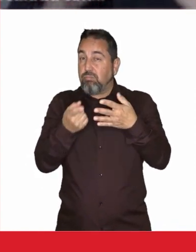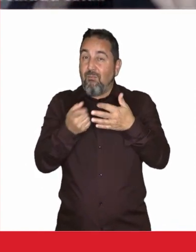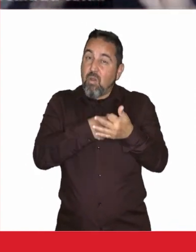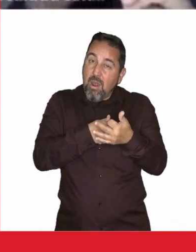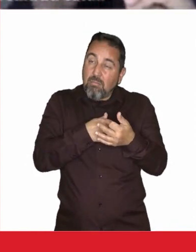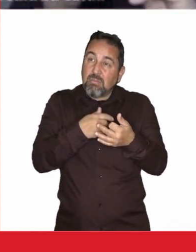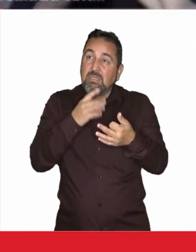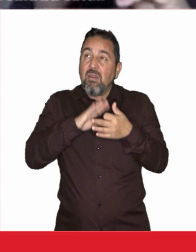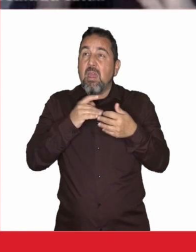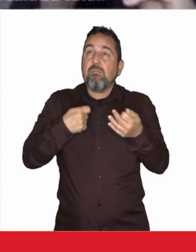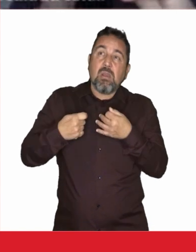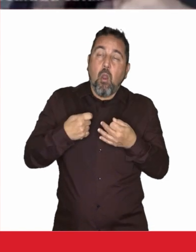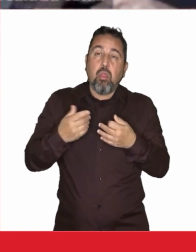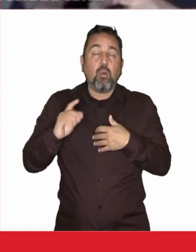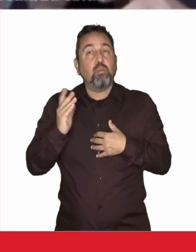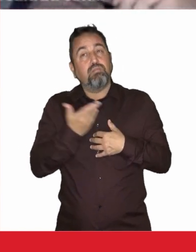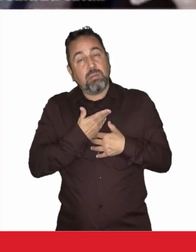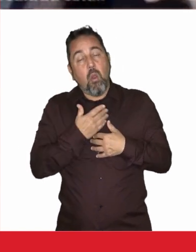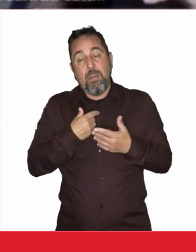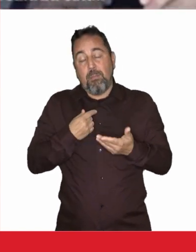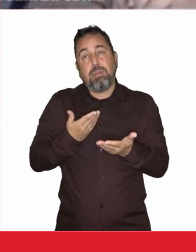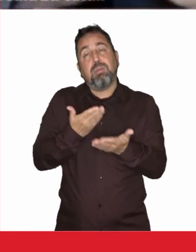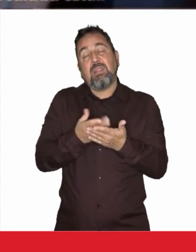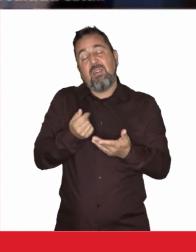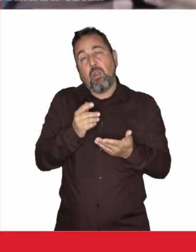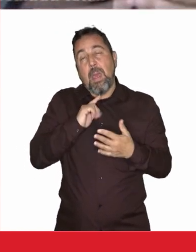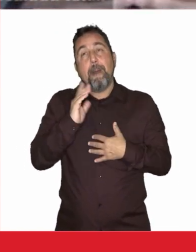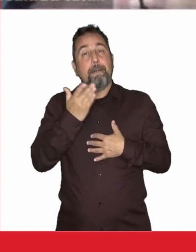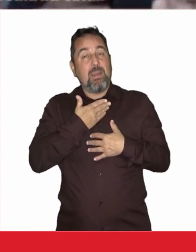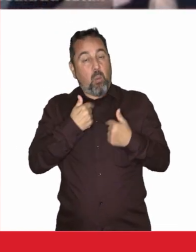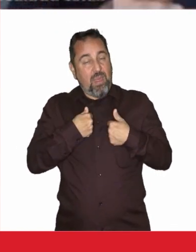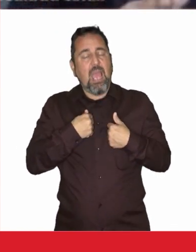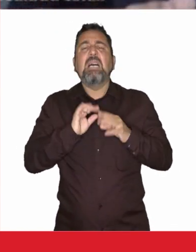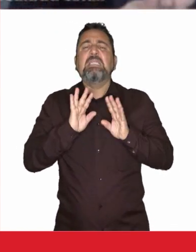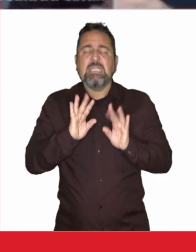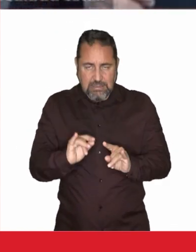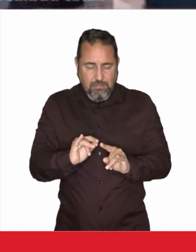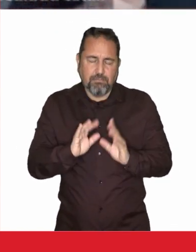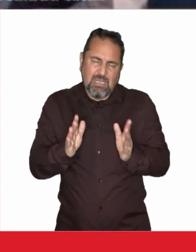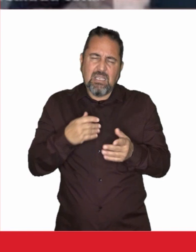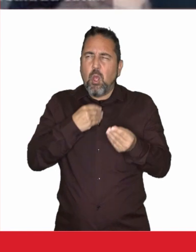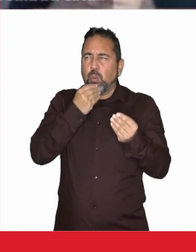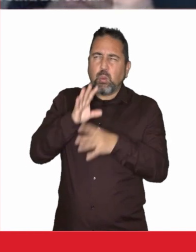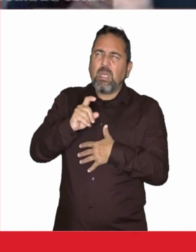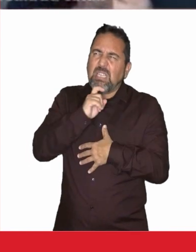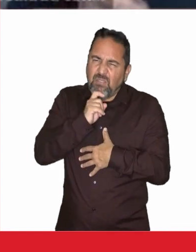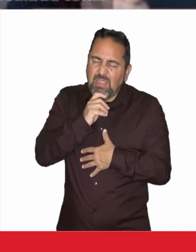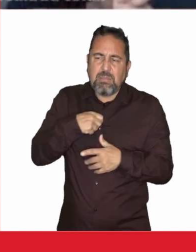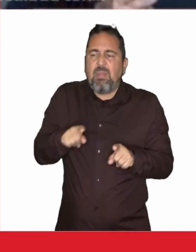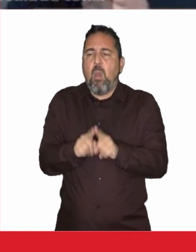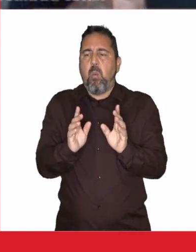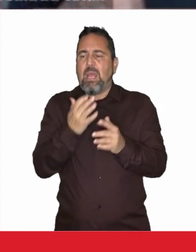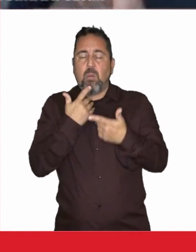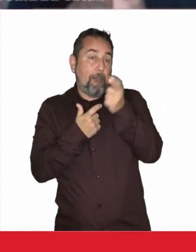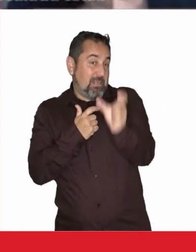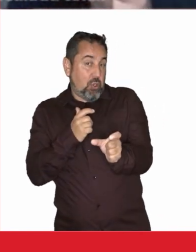quito, el negocio o el modelo de negocio sufre o mi propuesta de valor se ve perjudicada. Sí. ¿Es difícil de